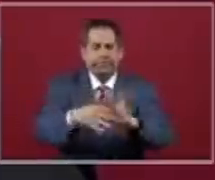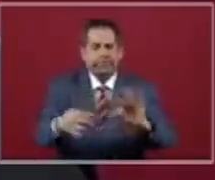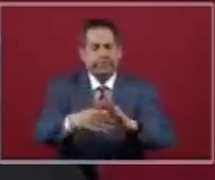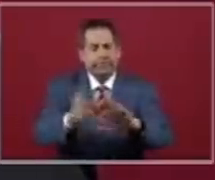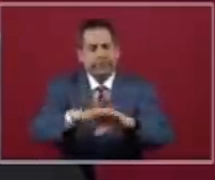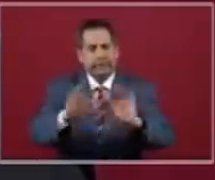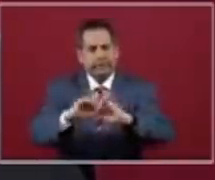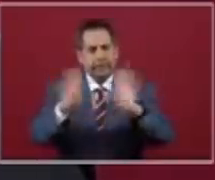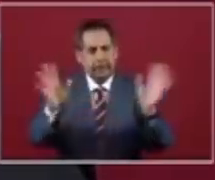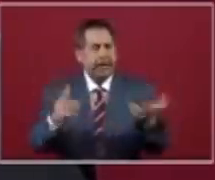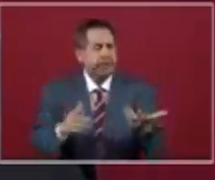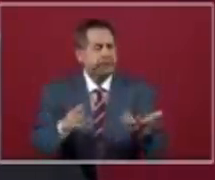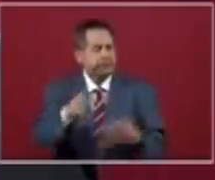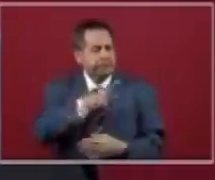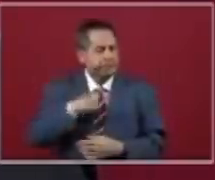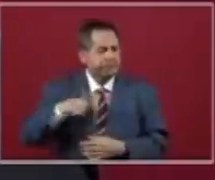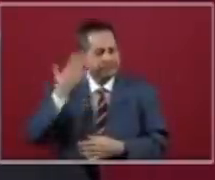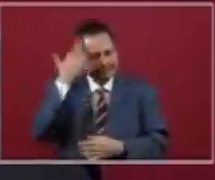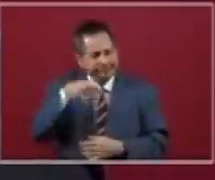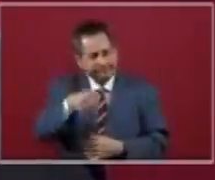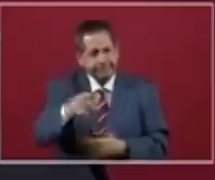enmarcarla,